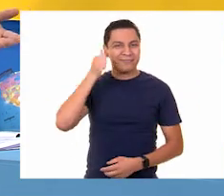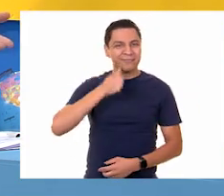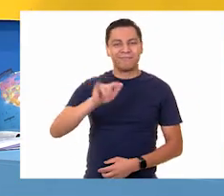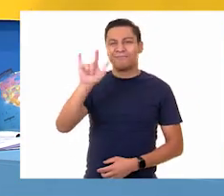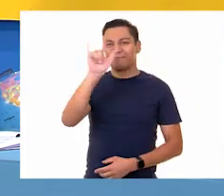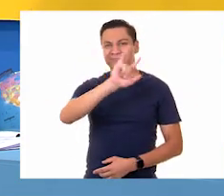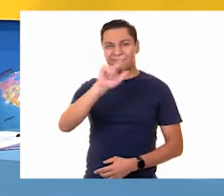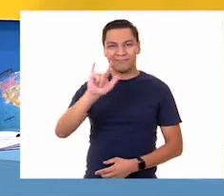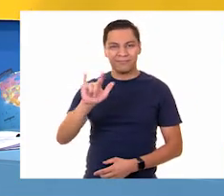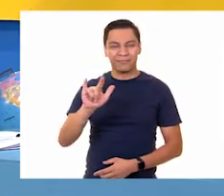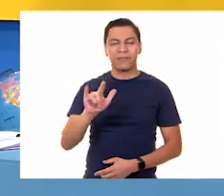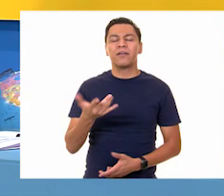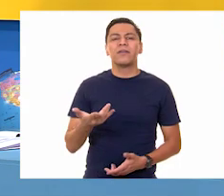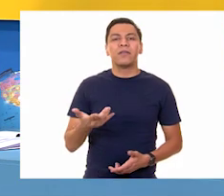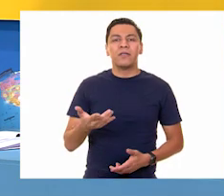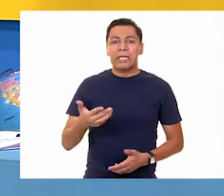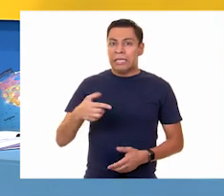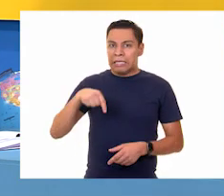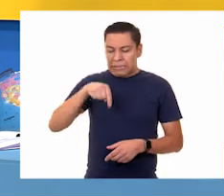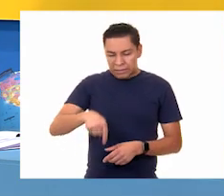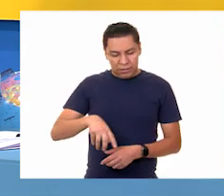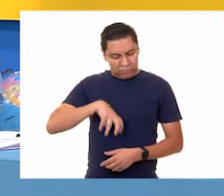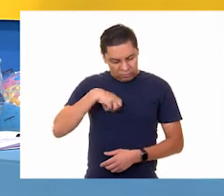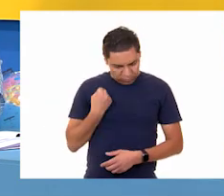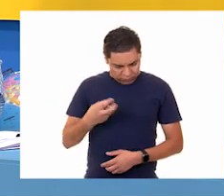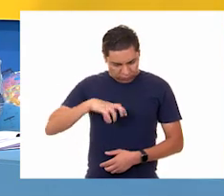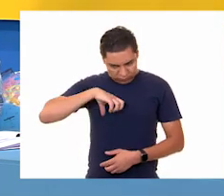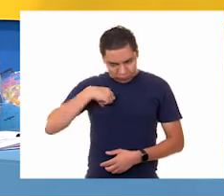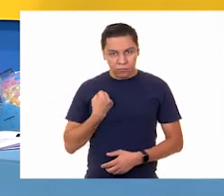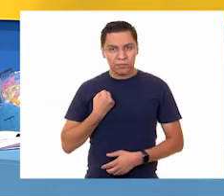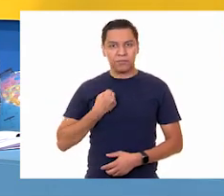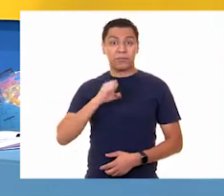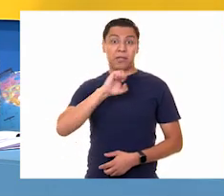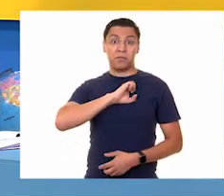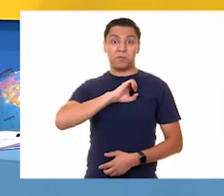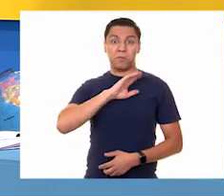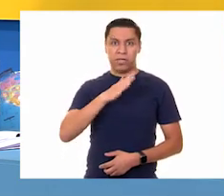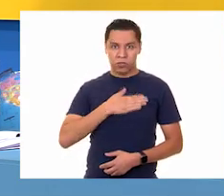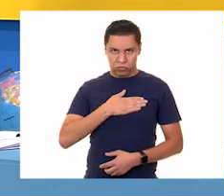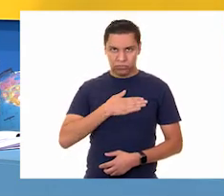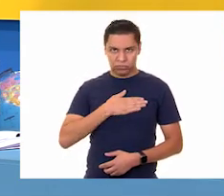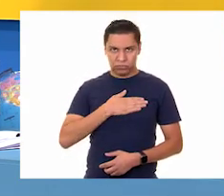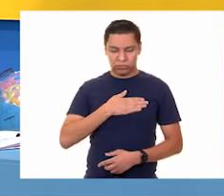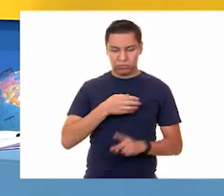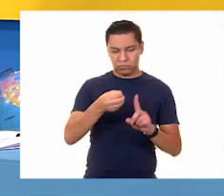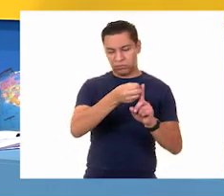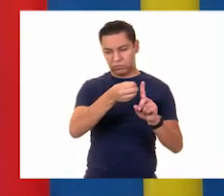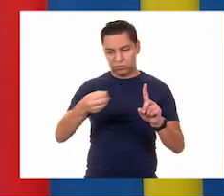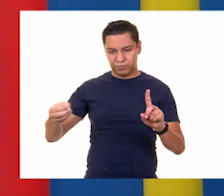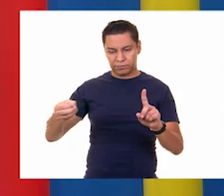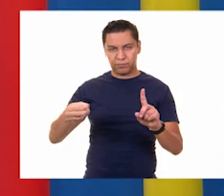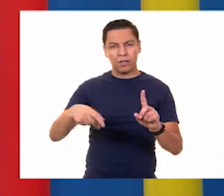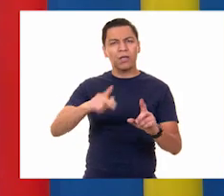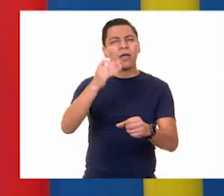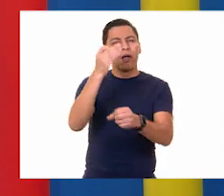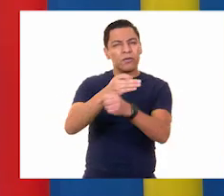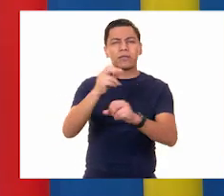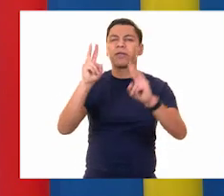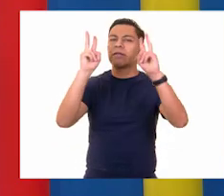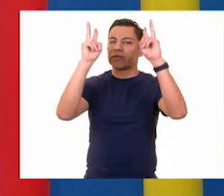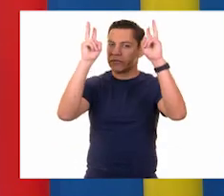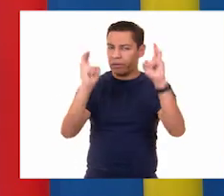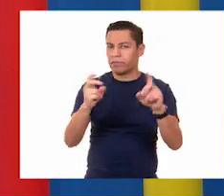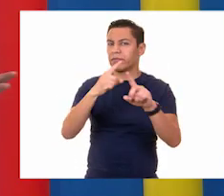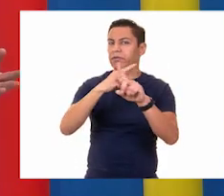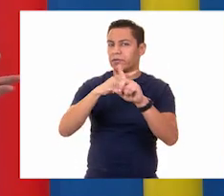trabajando siempre sobre un tema en particular, en este caso, sobre el acoso escolar. Profesor, al respecto, sobre